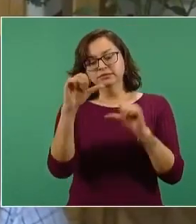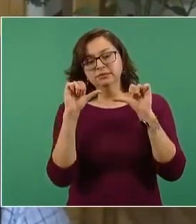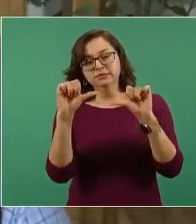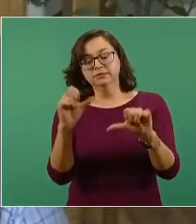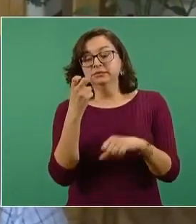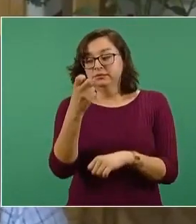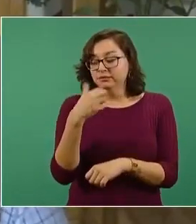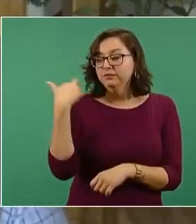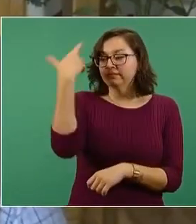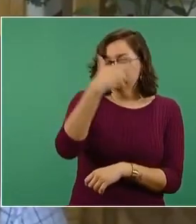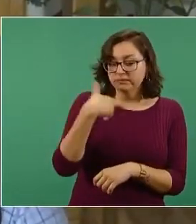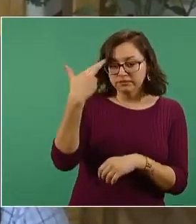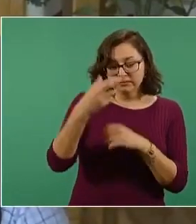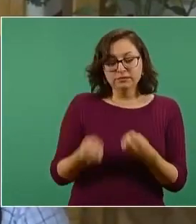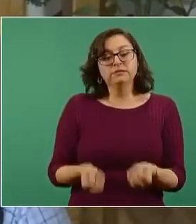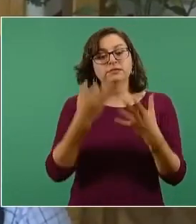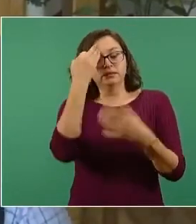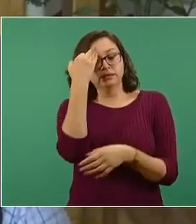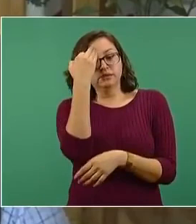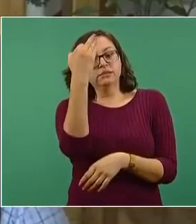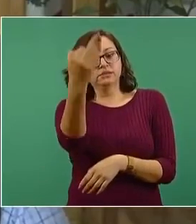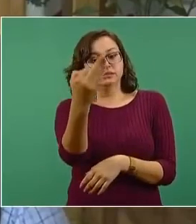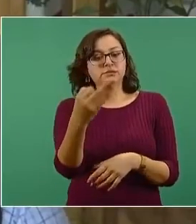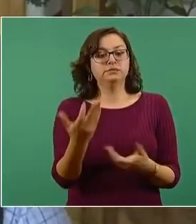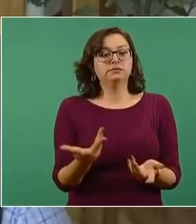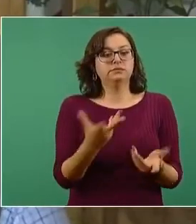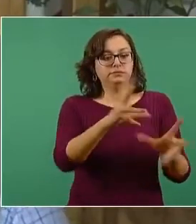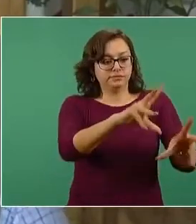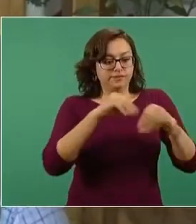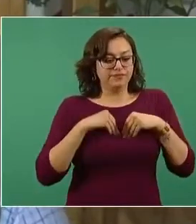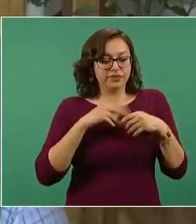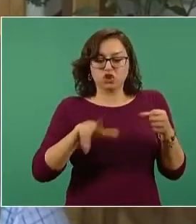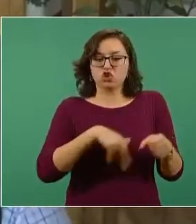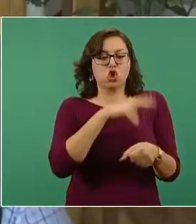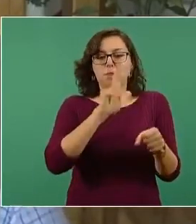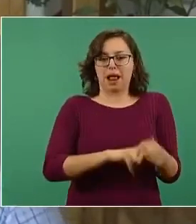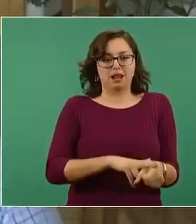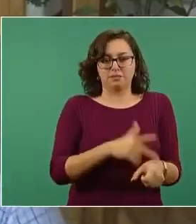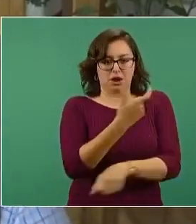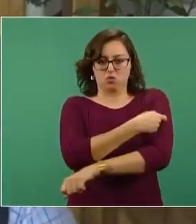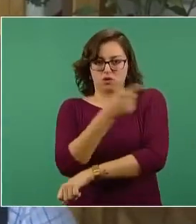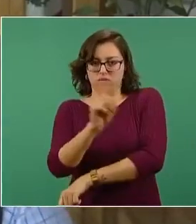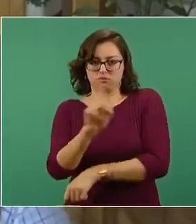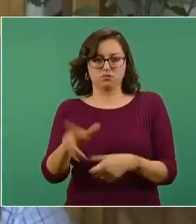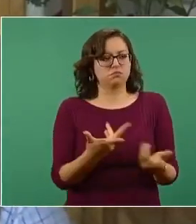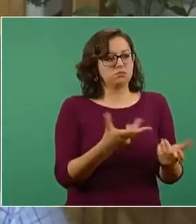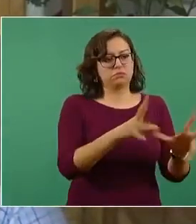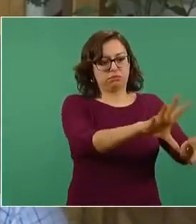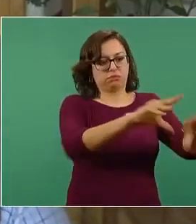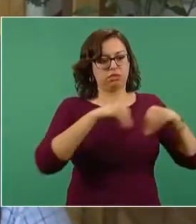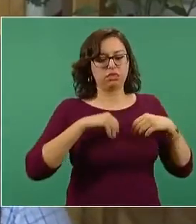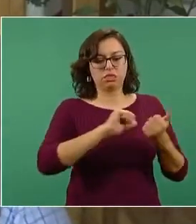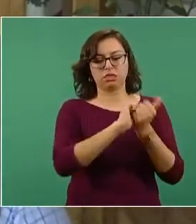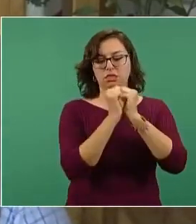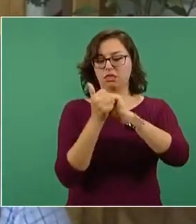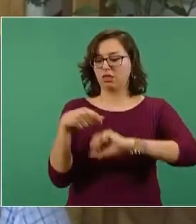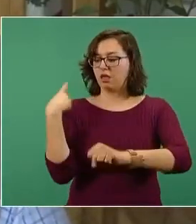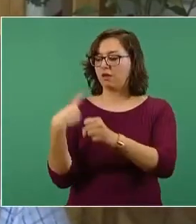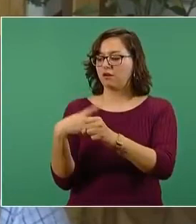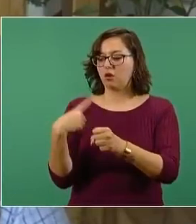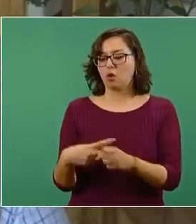viendo, que tanto tiempo cubre la inmunidad natural a una persona que tiene el antecedente de haber enfermado